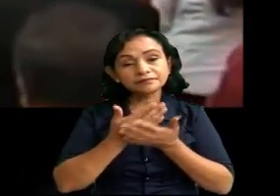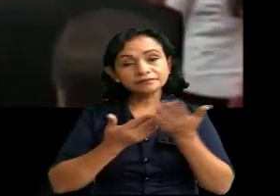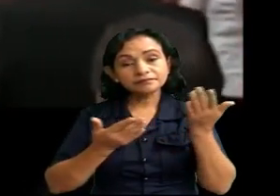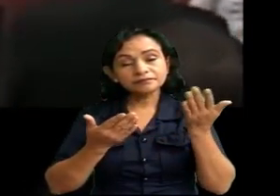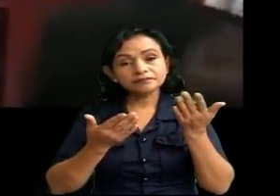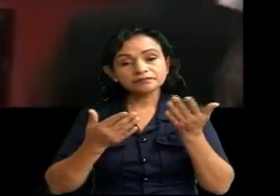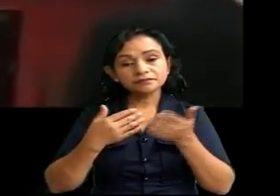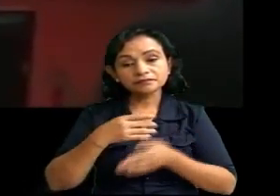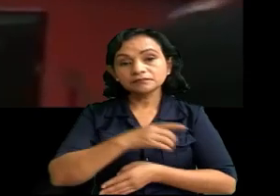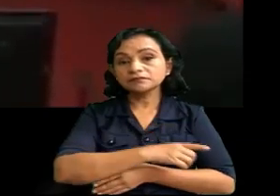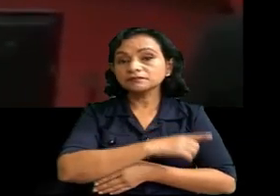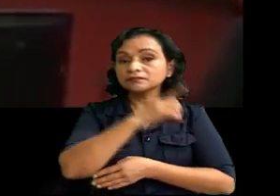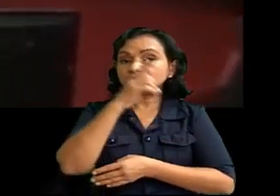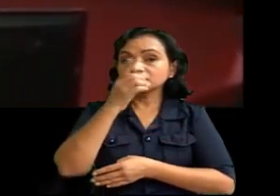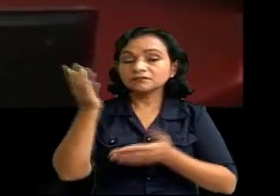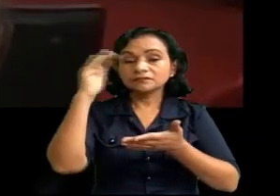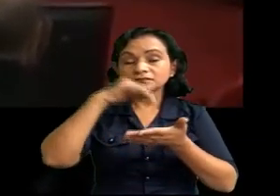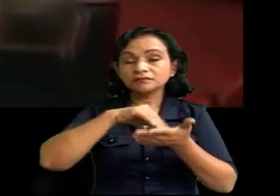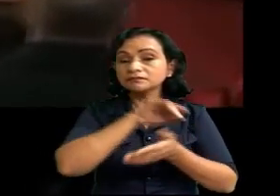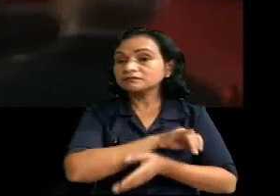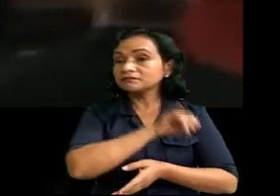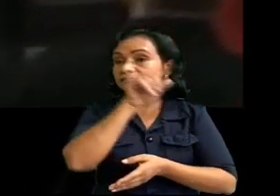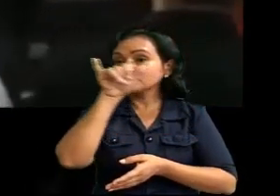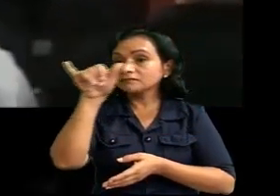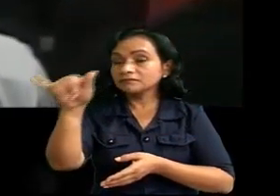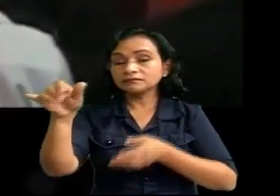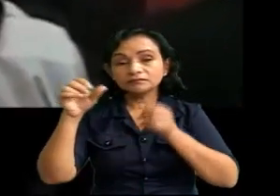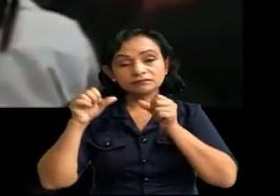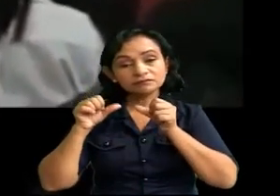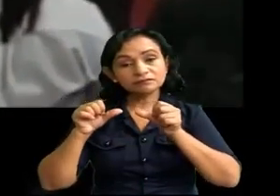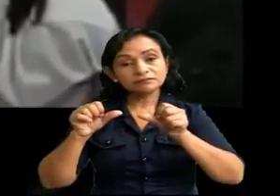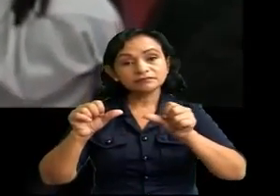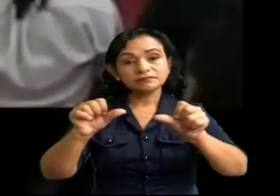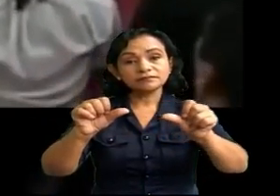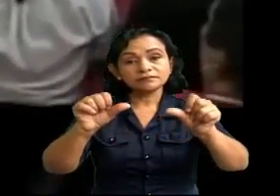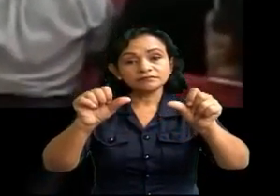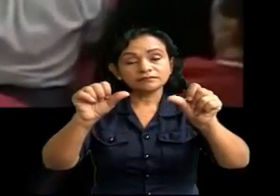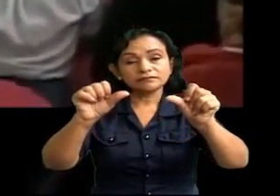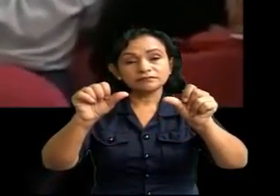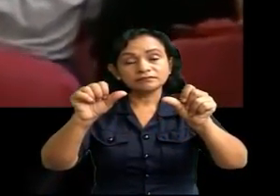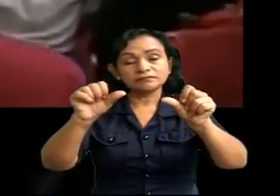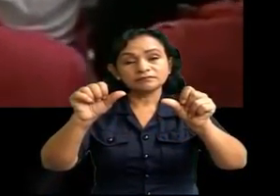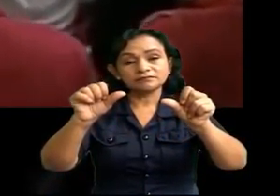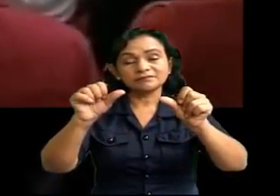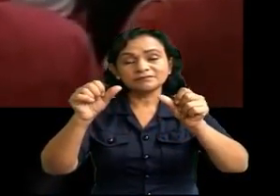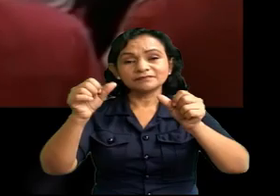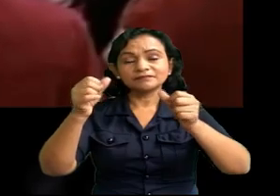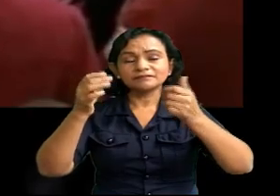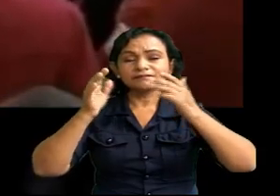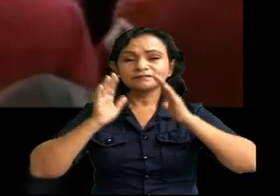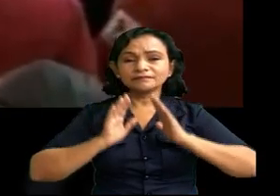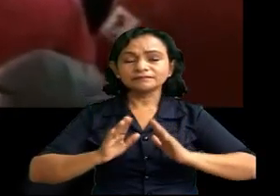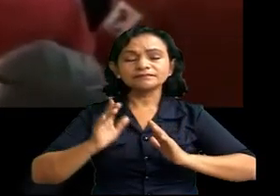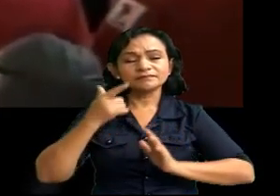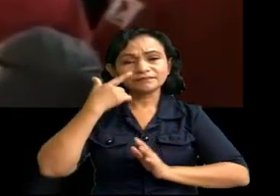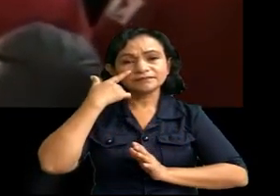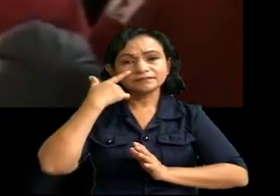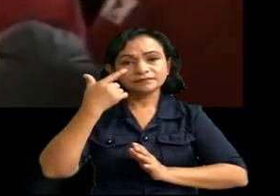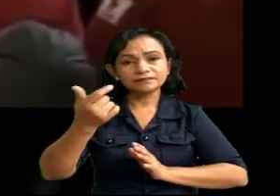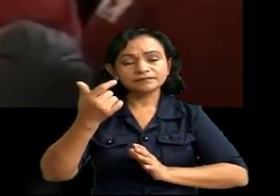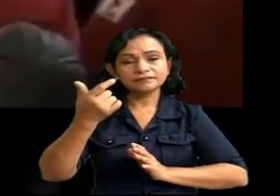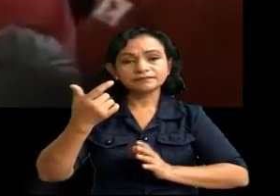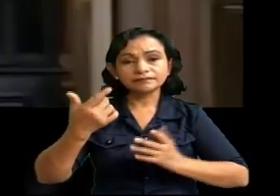Físicamente, en pocos días retornaré a continuar la recuperación de los impactos que se conocen de